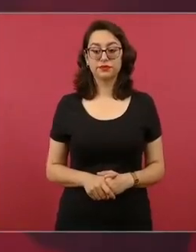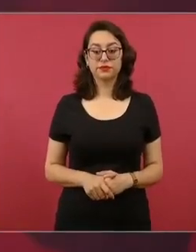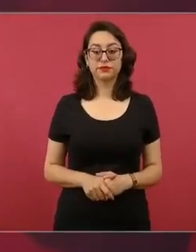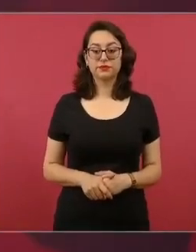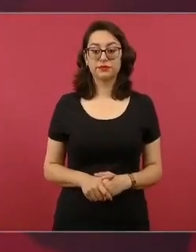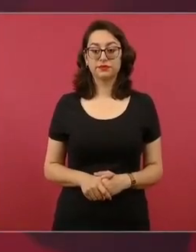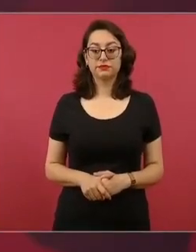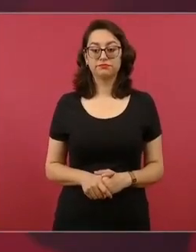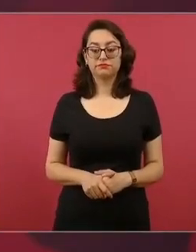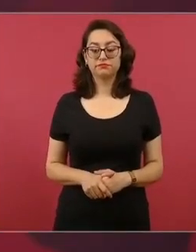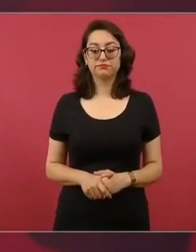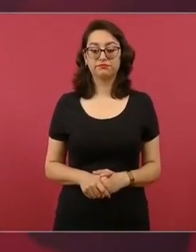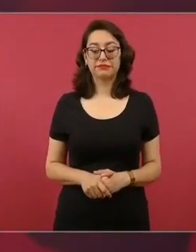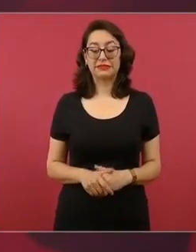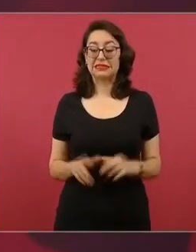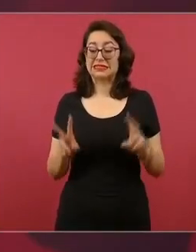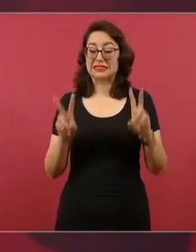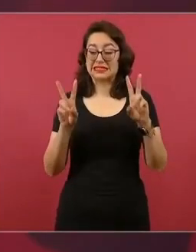un tema